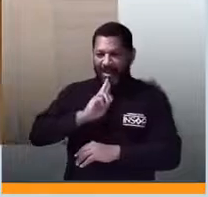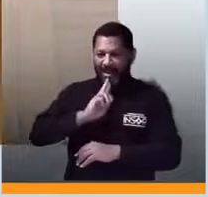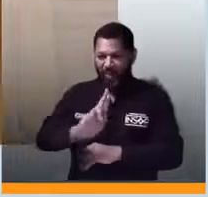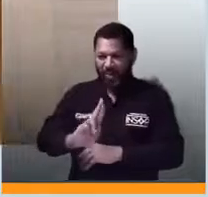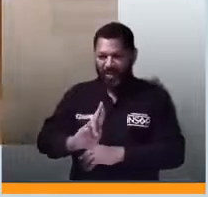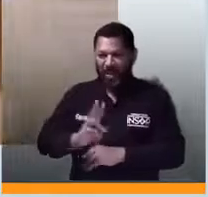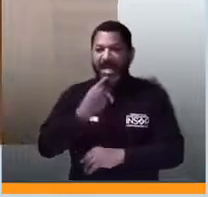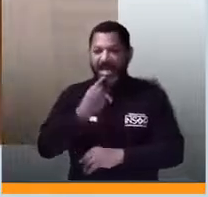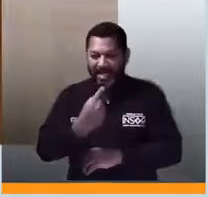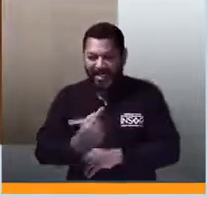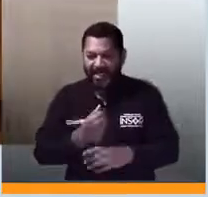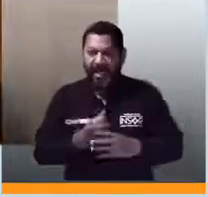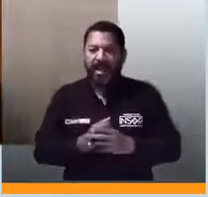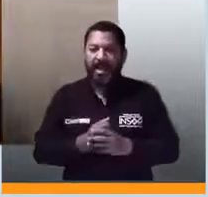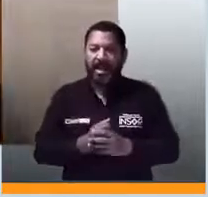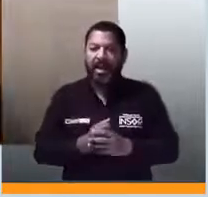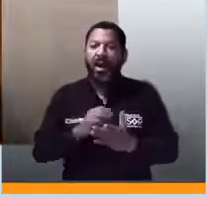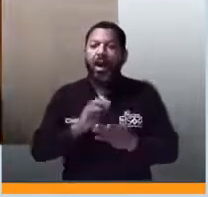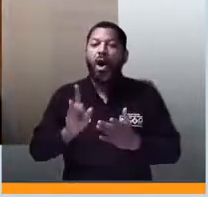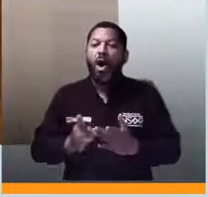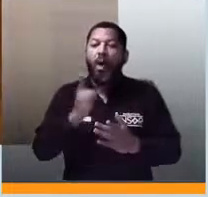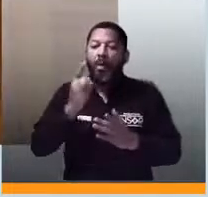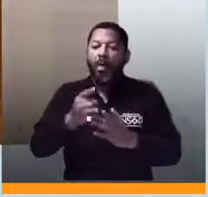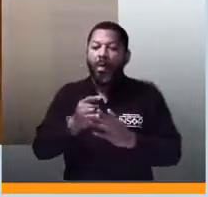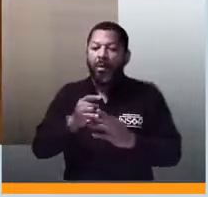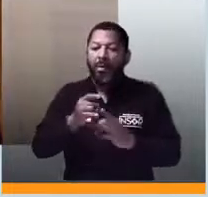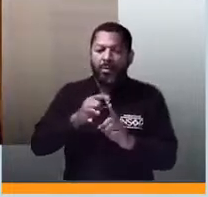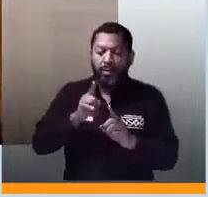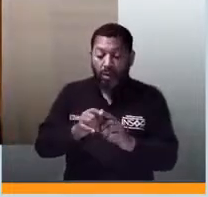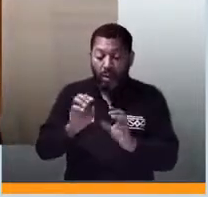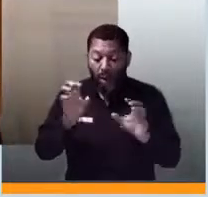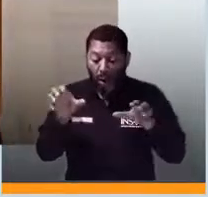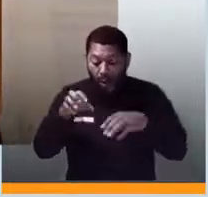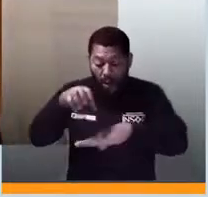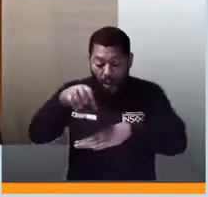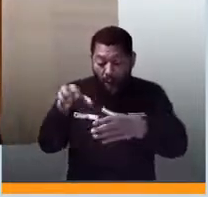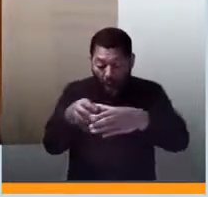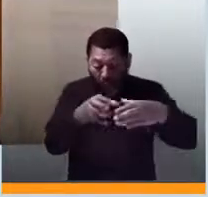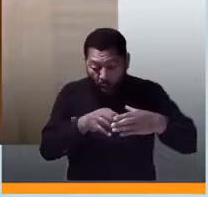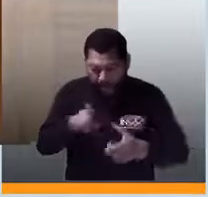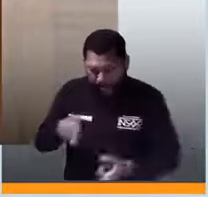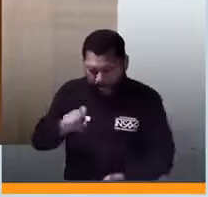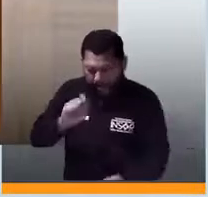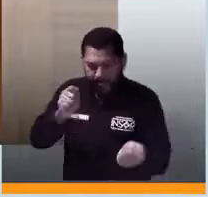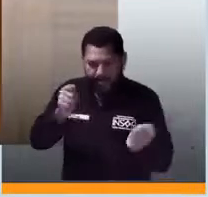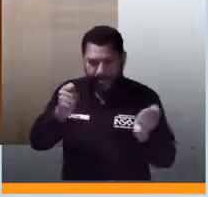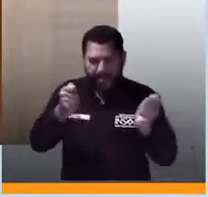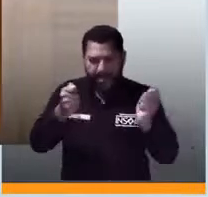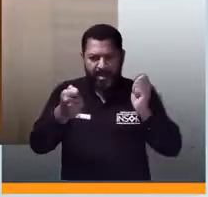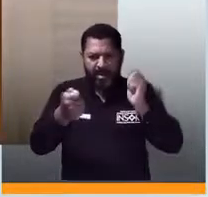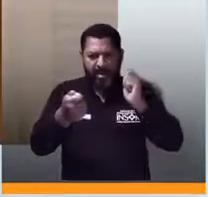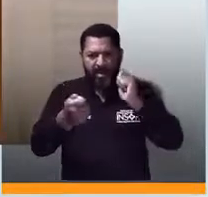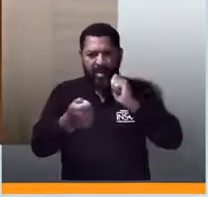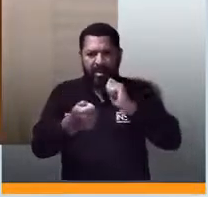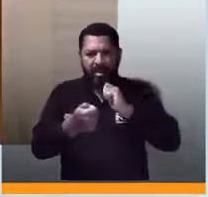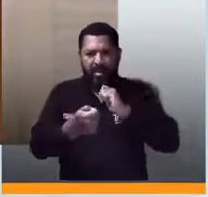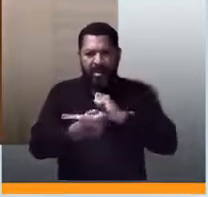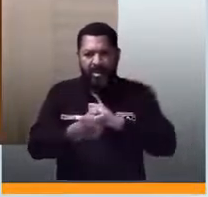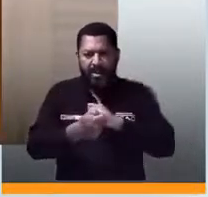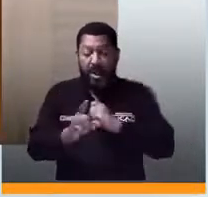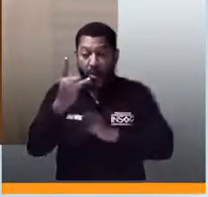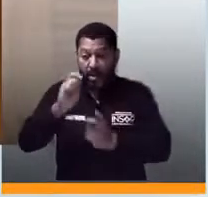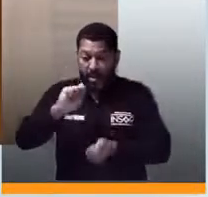estaba hablando justamente de las transformaciones organizacionales, de cómo no solo